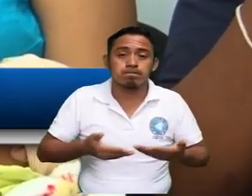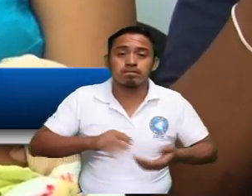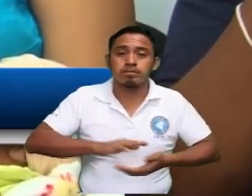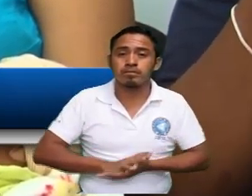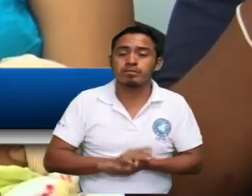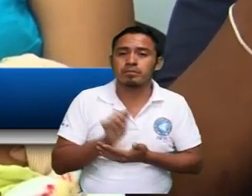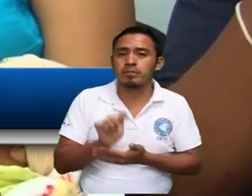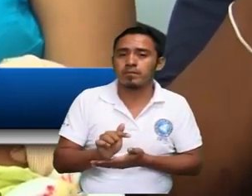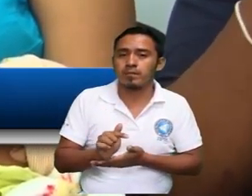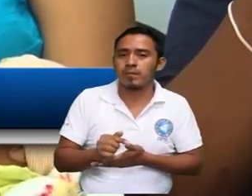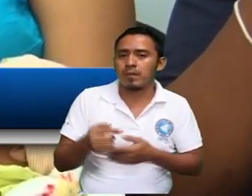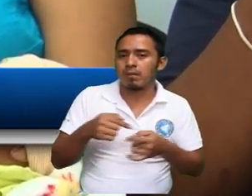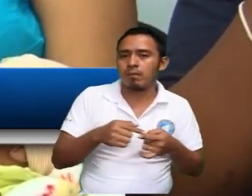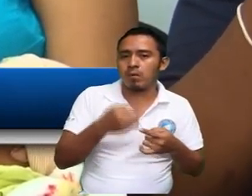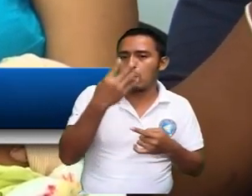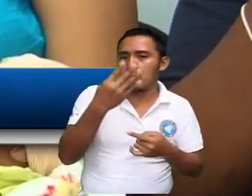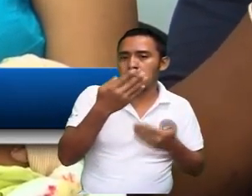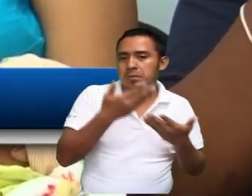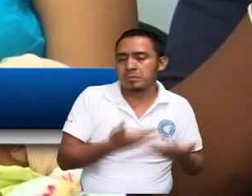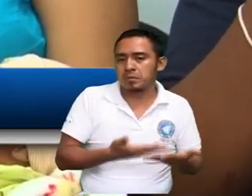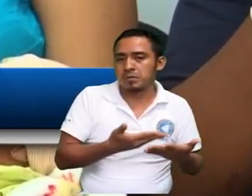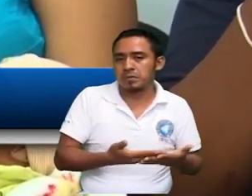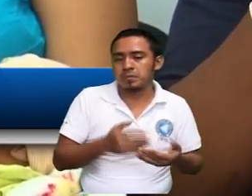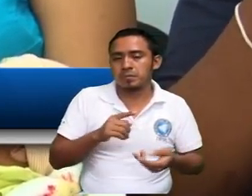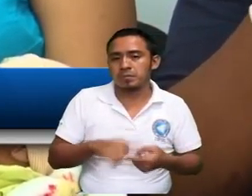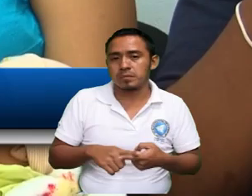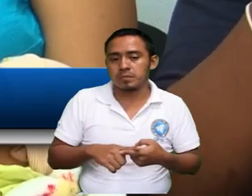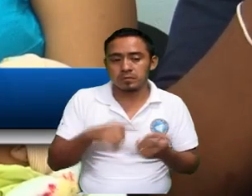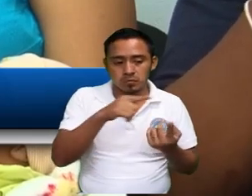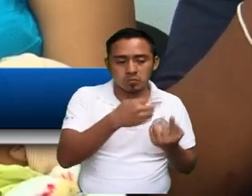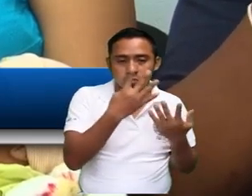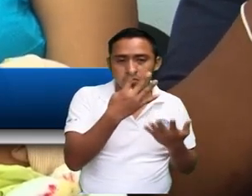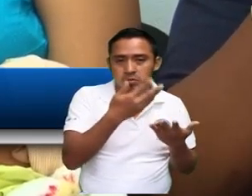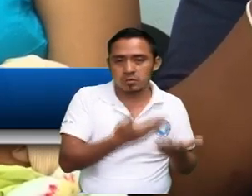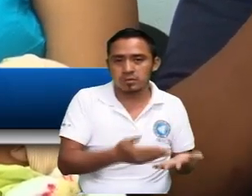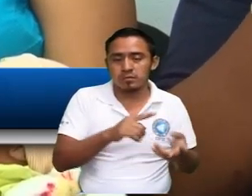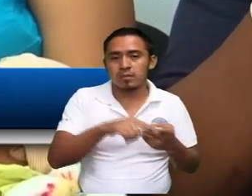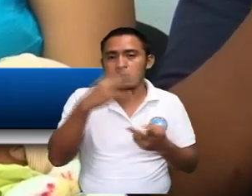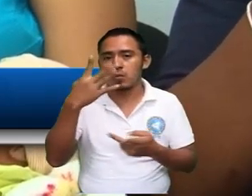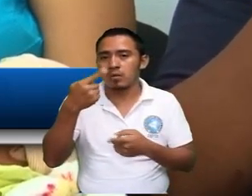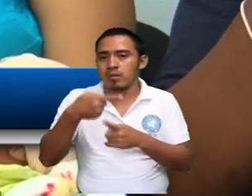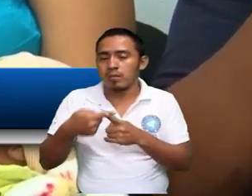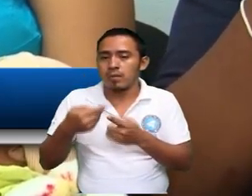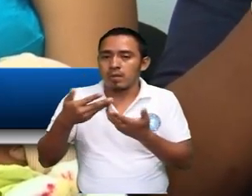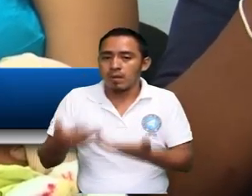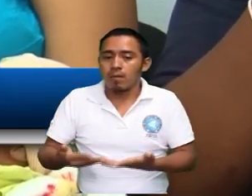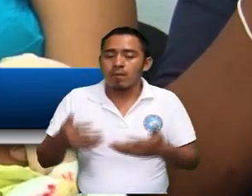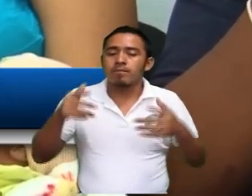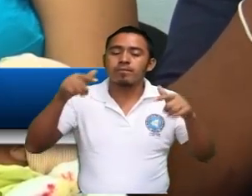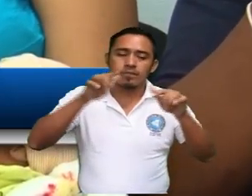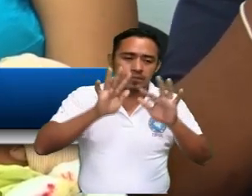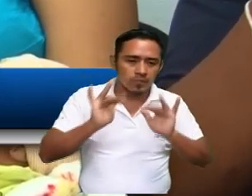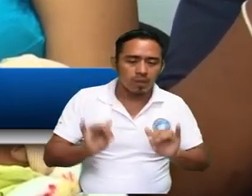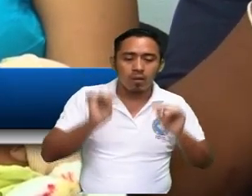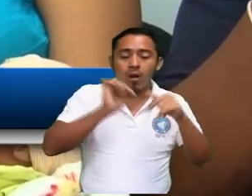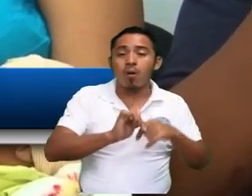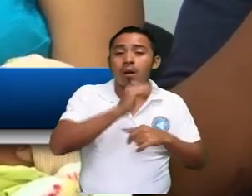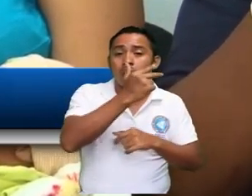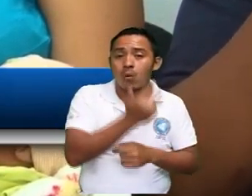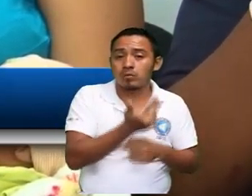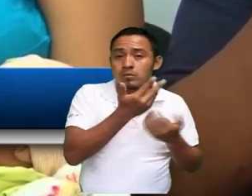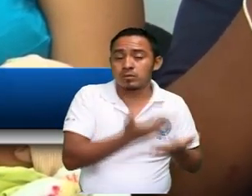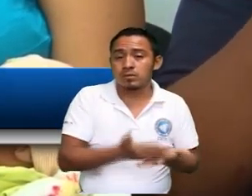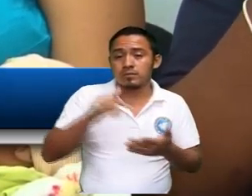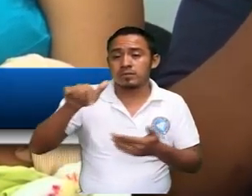ellos me pesaron 4 libras. 4 libras y el otro 4 libras y media, ahora ellos están pesando 8 y 8 y media libras. ¿Y nacieron